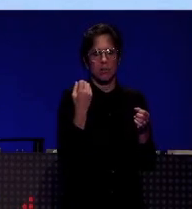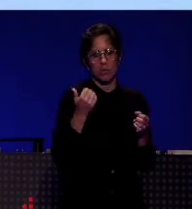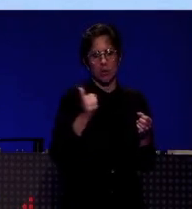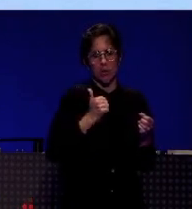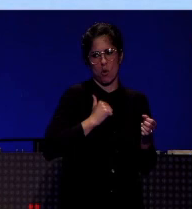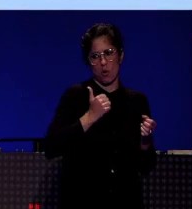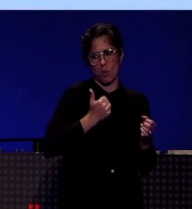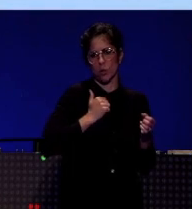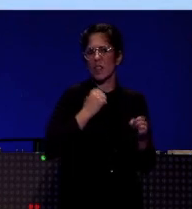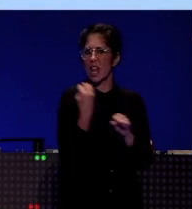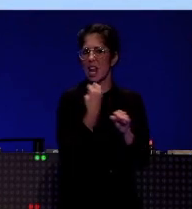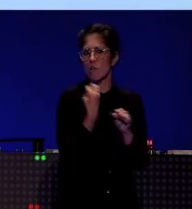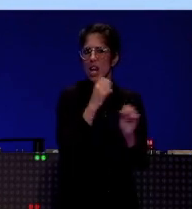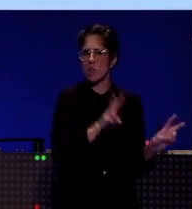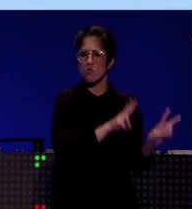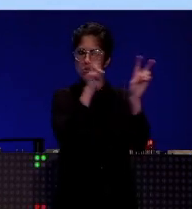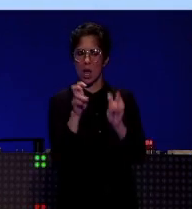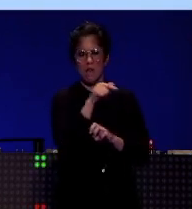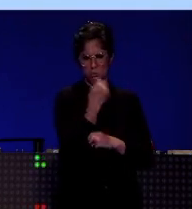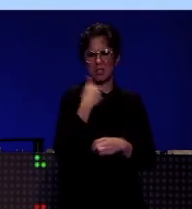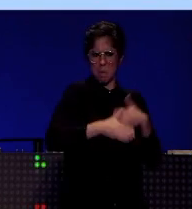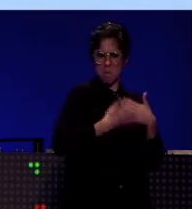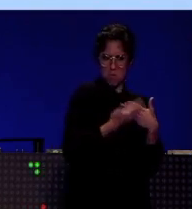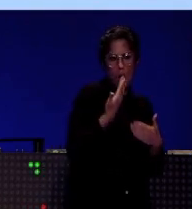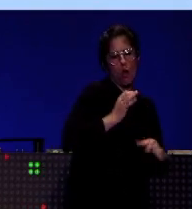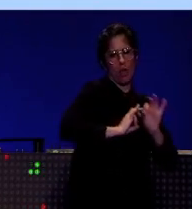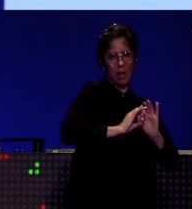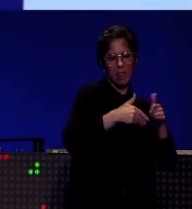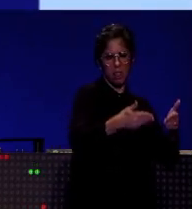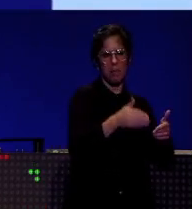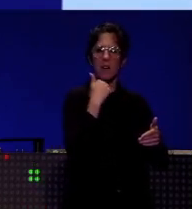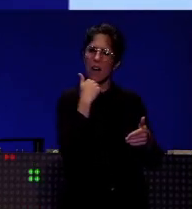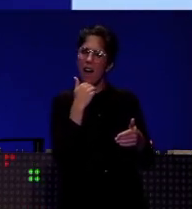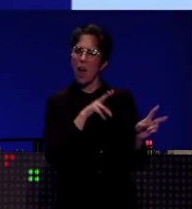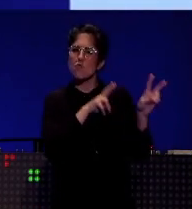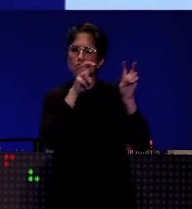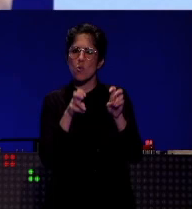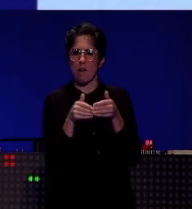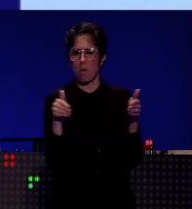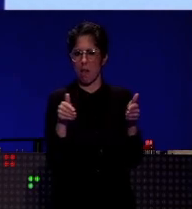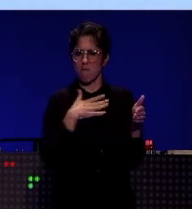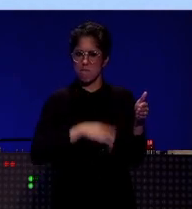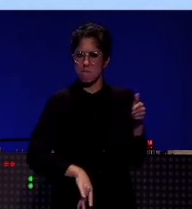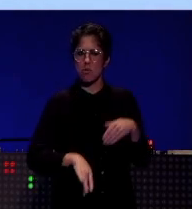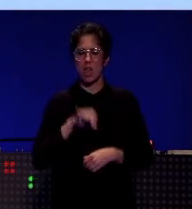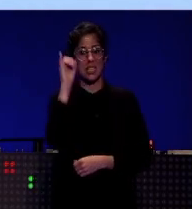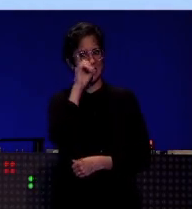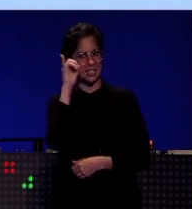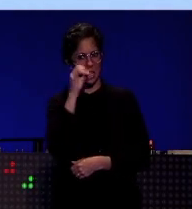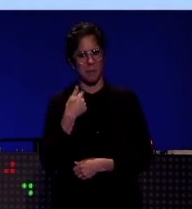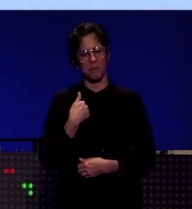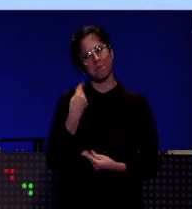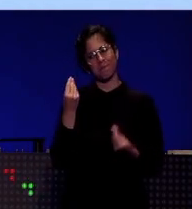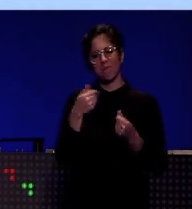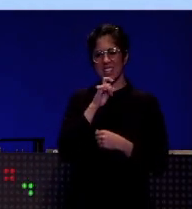de la moda idea lo que ya te dedicas con instagram yo lo veía un poco difícil pero es que yo también no tenía ni idea ni de estrategias ni de